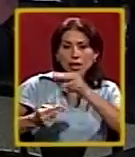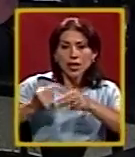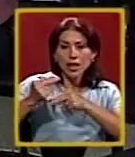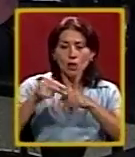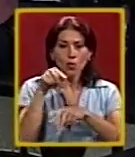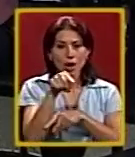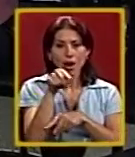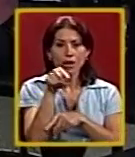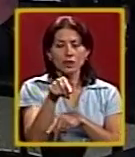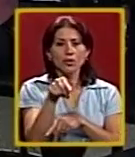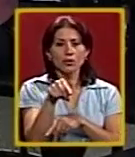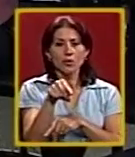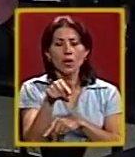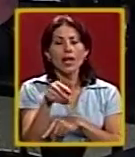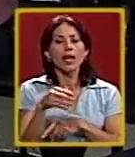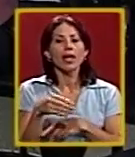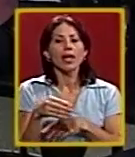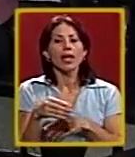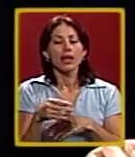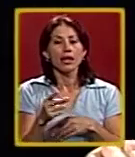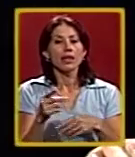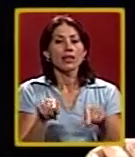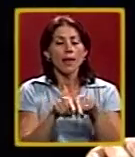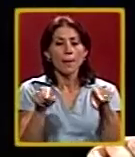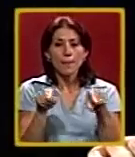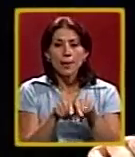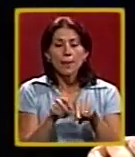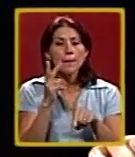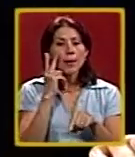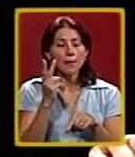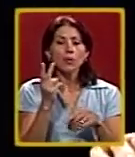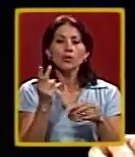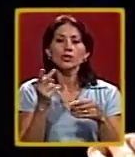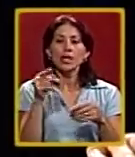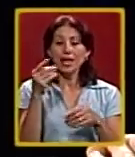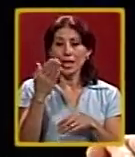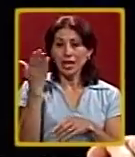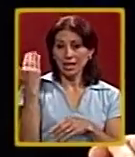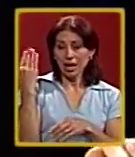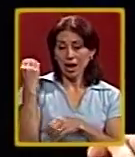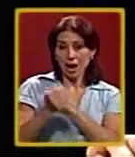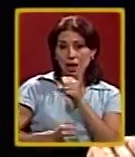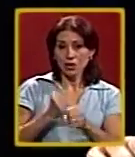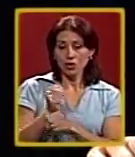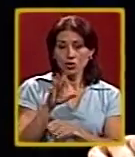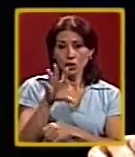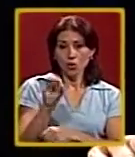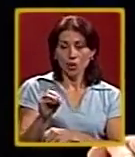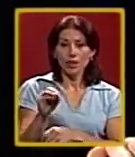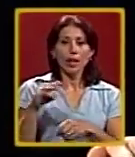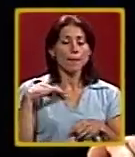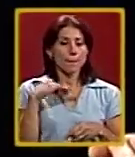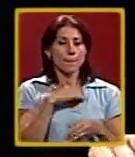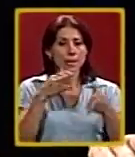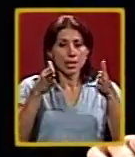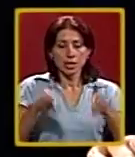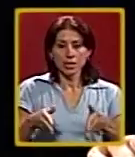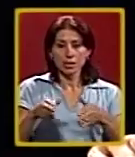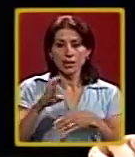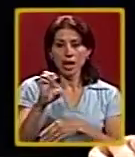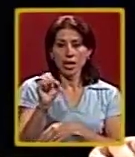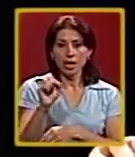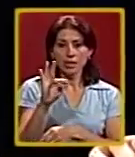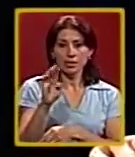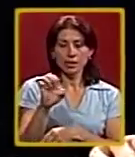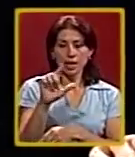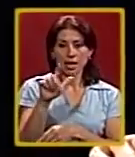Eugenia también. Vemos también ministras ya en esa década de los 50, doña Estela Quesada, y yo sí